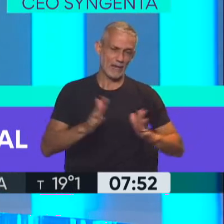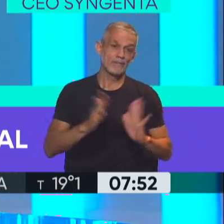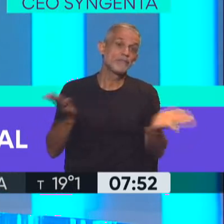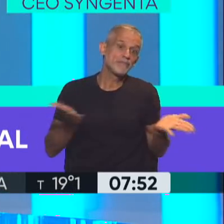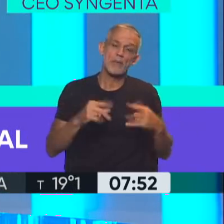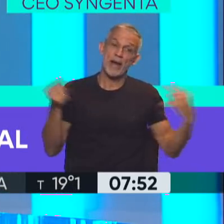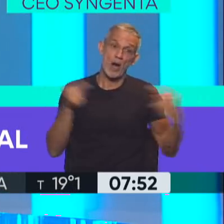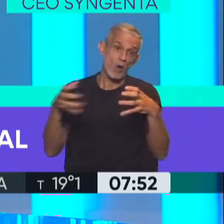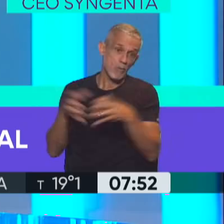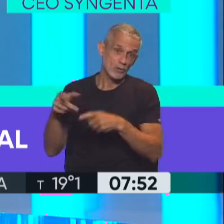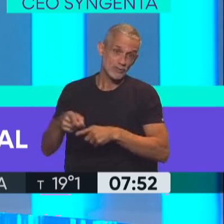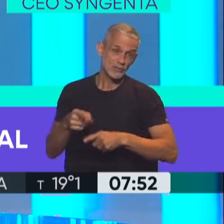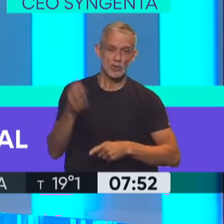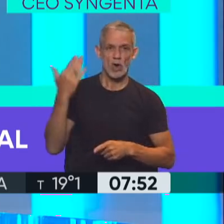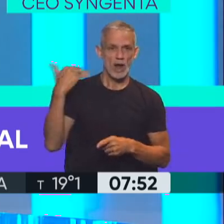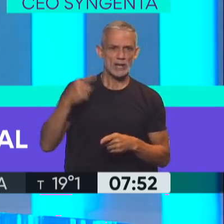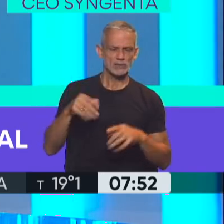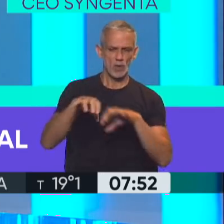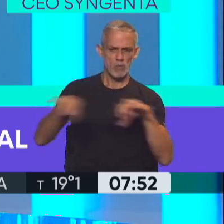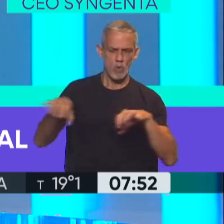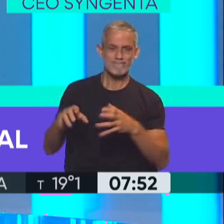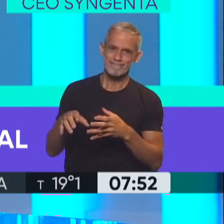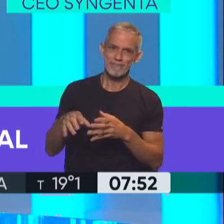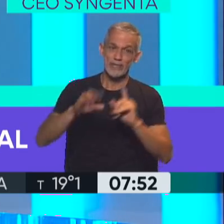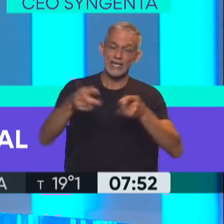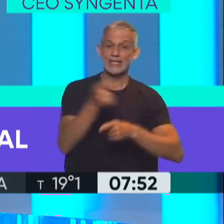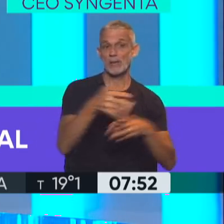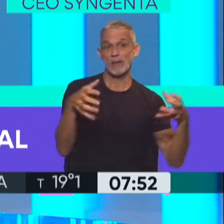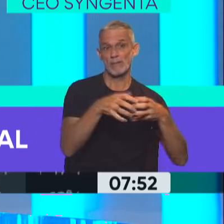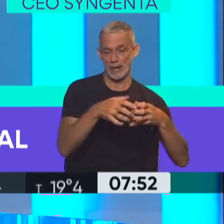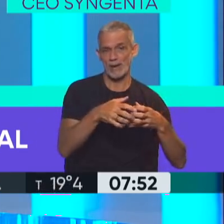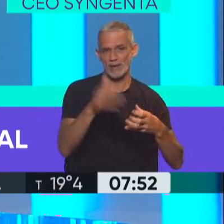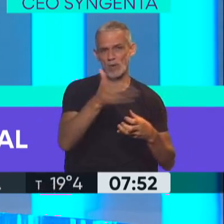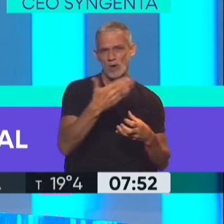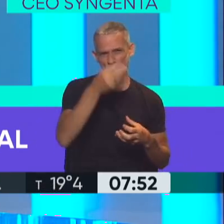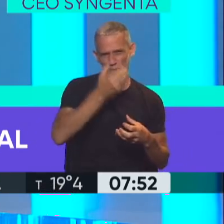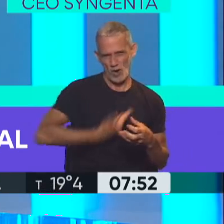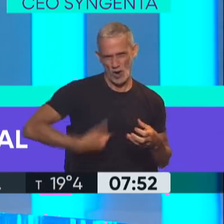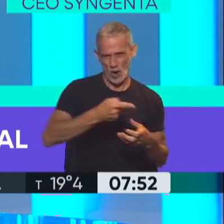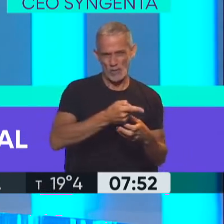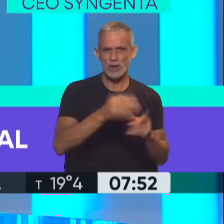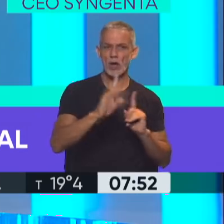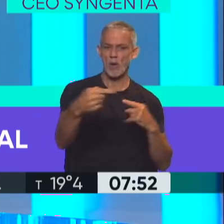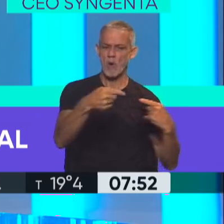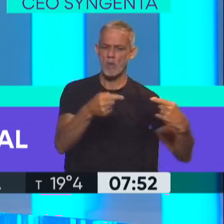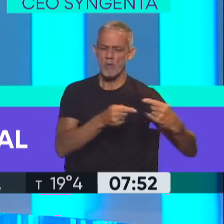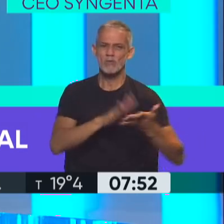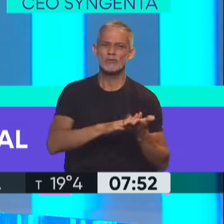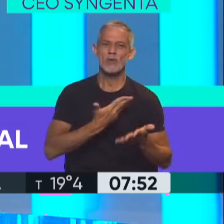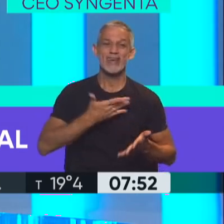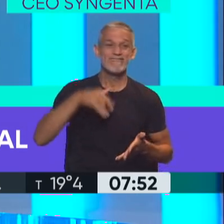la oposición que se mostró bastante dividida en este tema pero también para el partido oficial que tiene sus síntomas en cuanto al fondo monetario